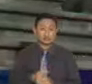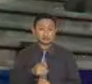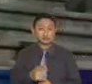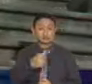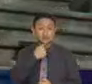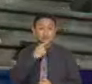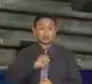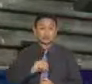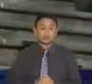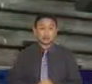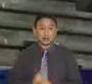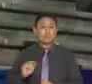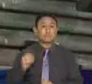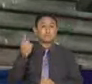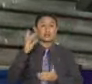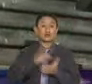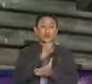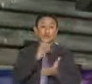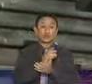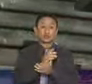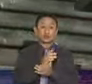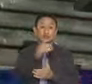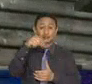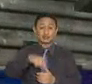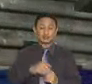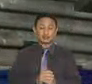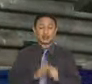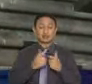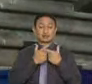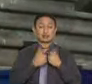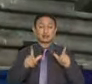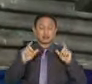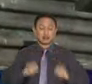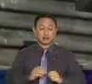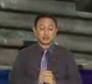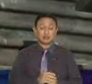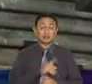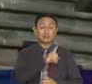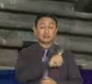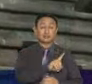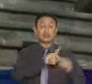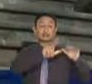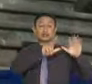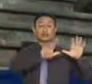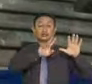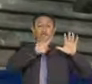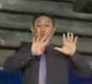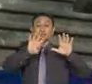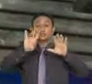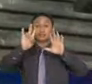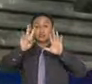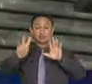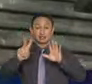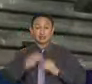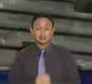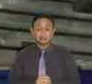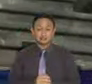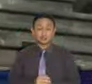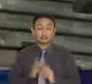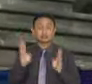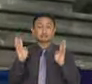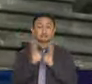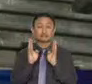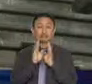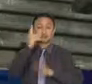lo decían fue la primera institución educativa laica que se creó en 1897 bajo decreto del Congreso